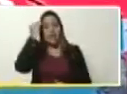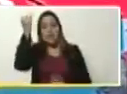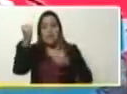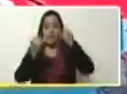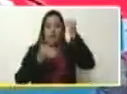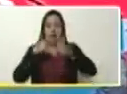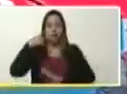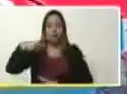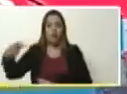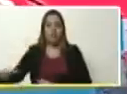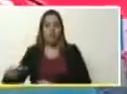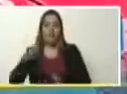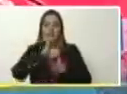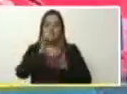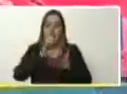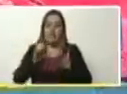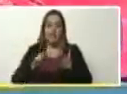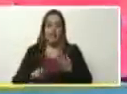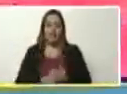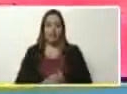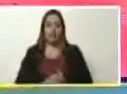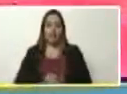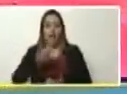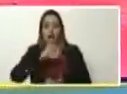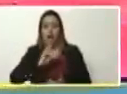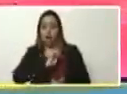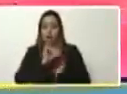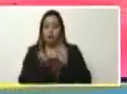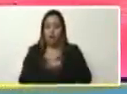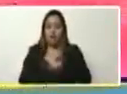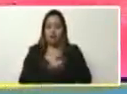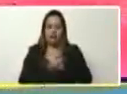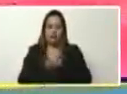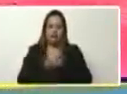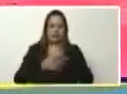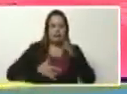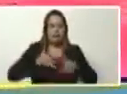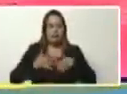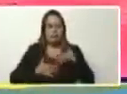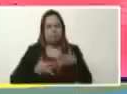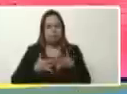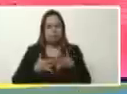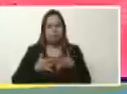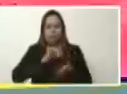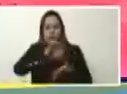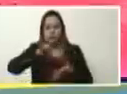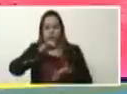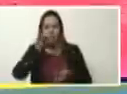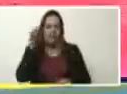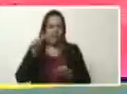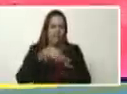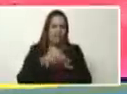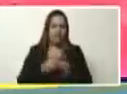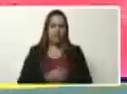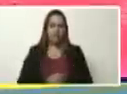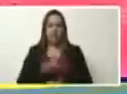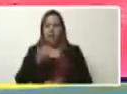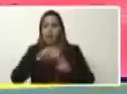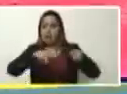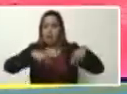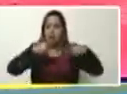sus políticas, sus estrategias. Va renovando su espíritu, su fe. Va renovando y va